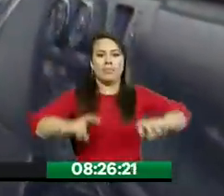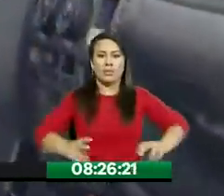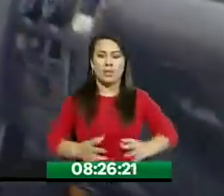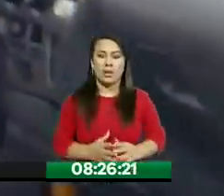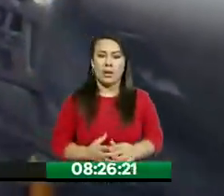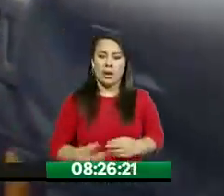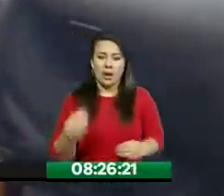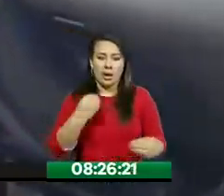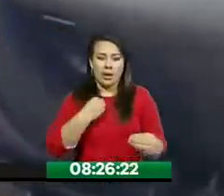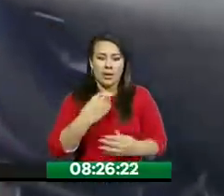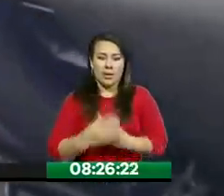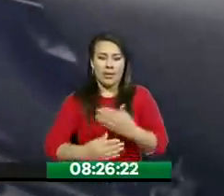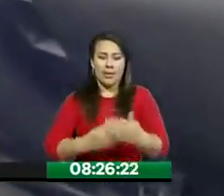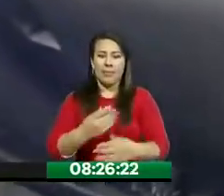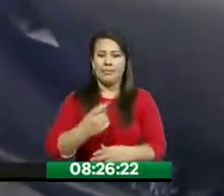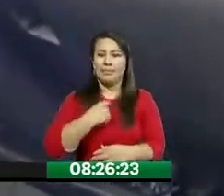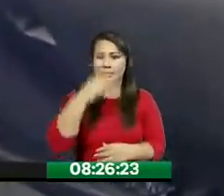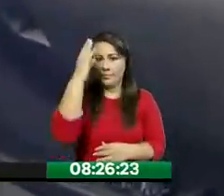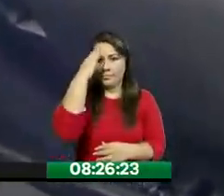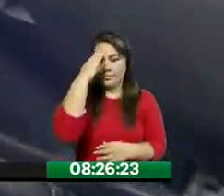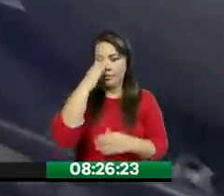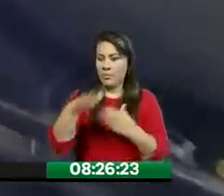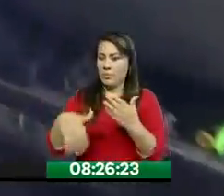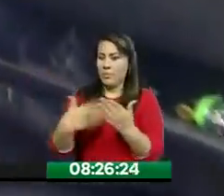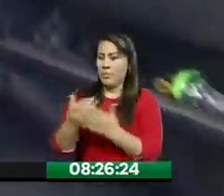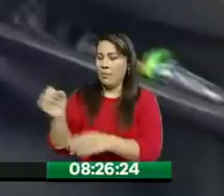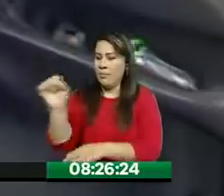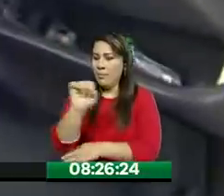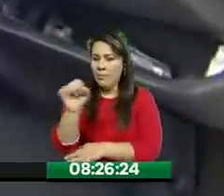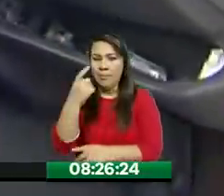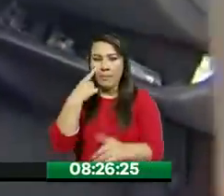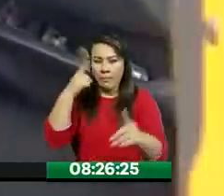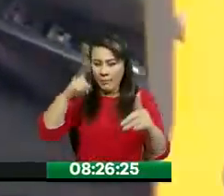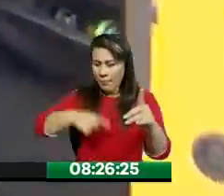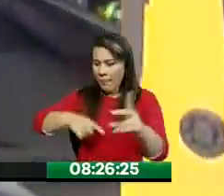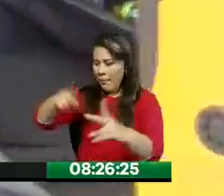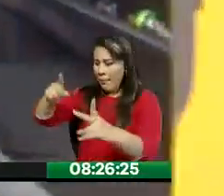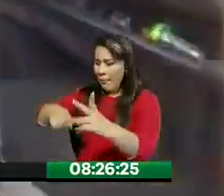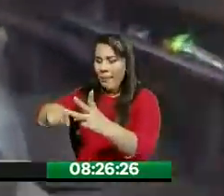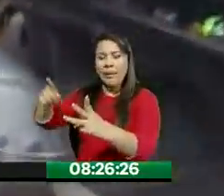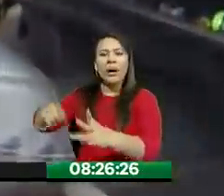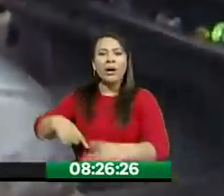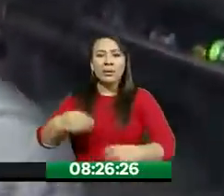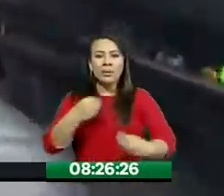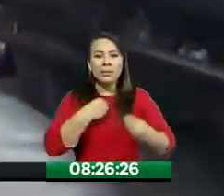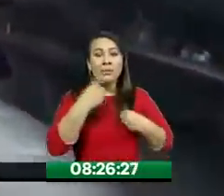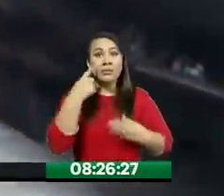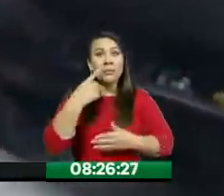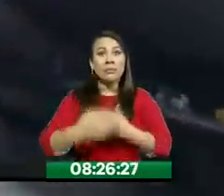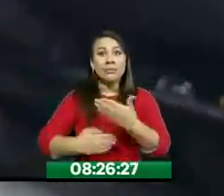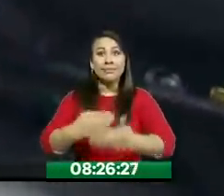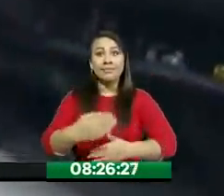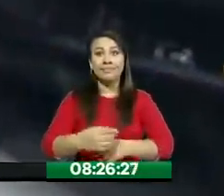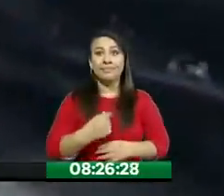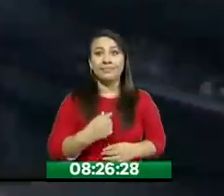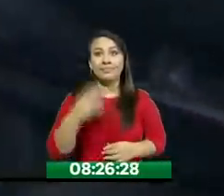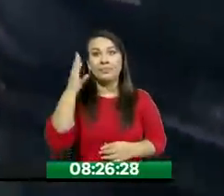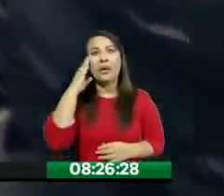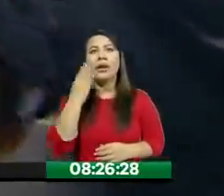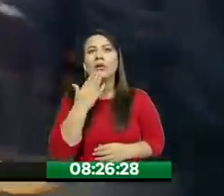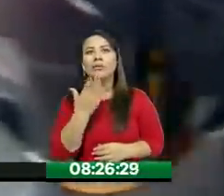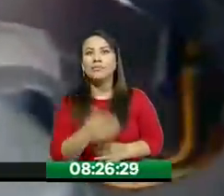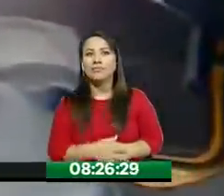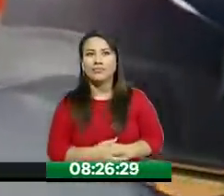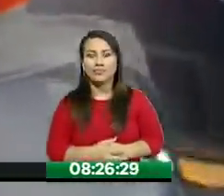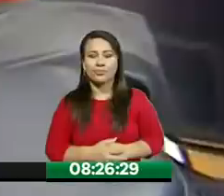el momento de que sus hijos estén fuera de casa. Que deben tener más cuidado, más control sobre los adolescentes, porque muchos de ellos dicen vamos a hacer deberes o